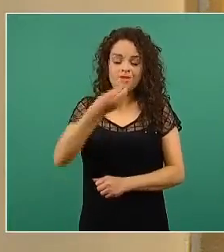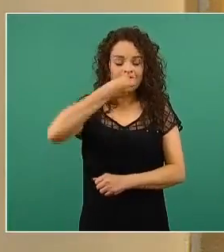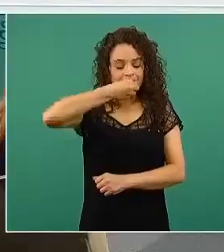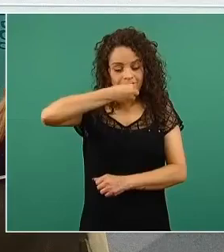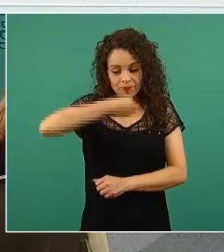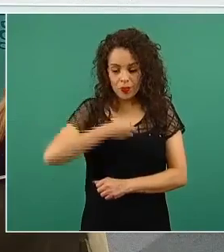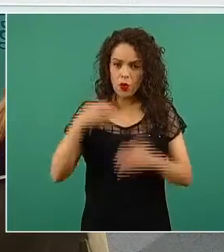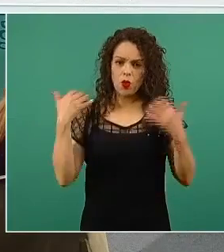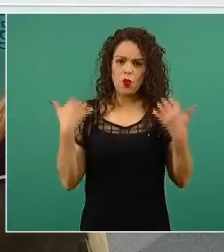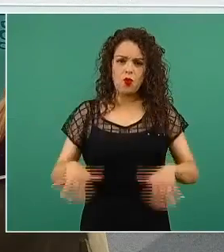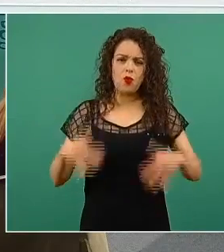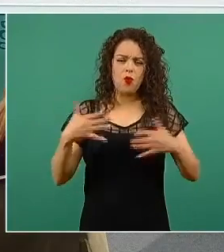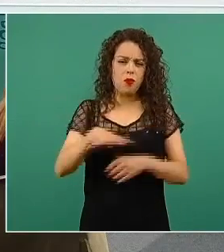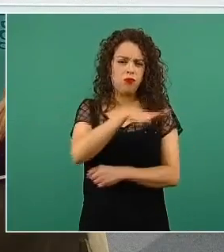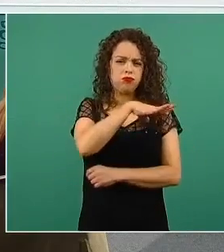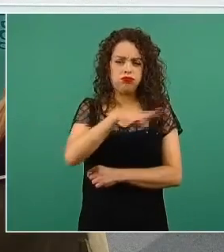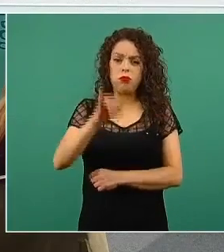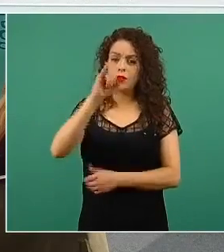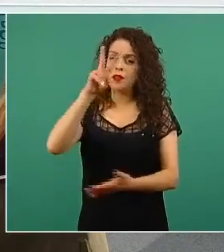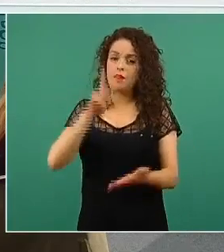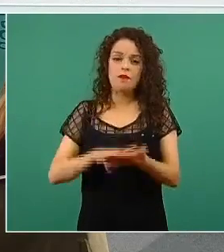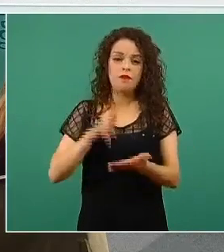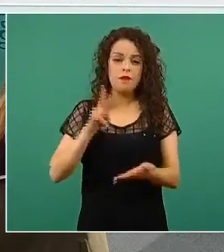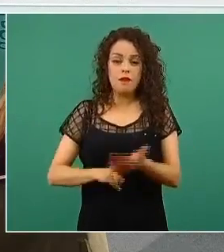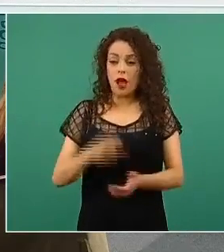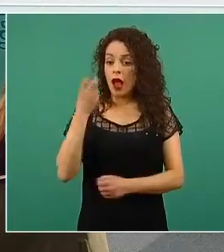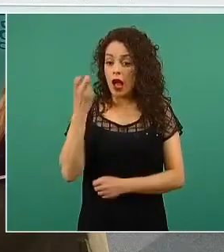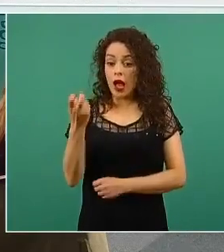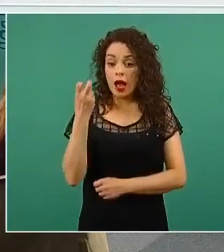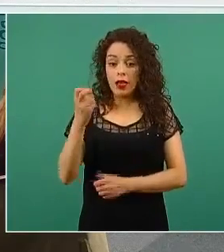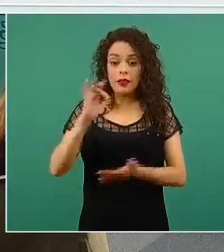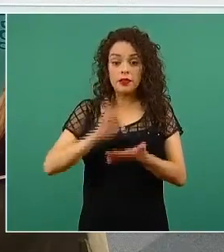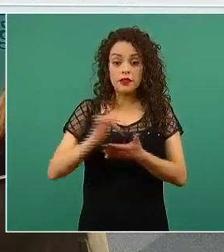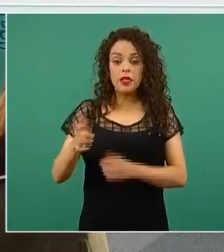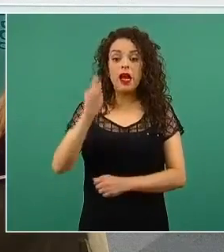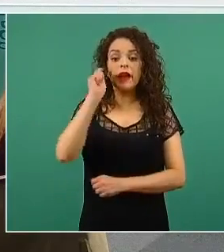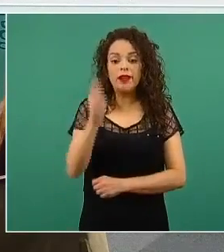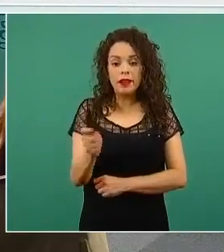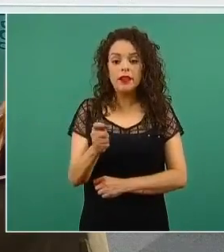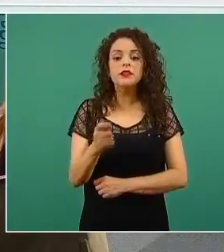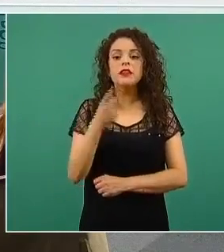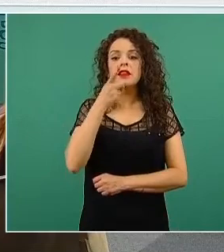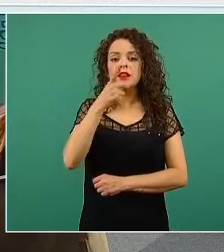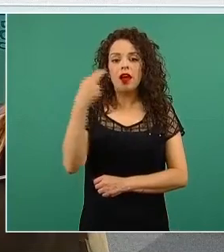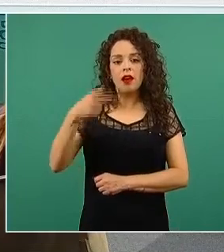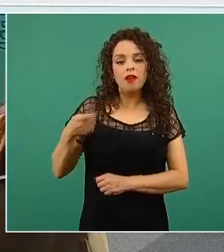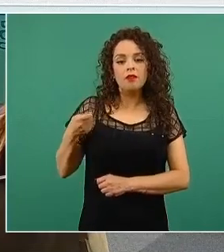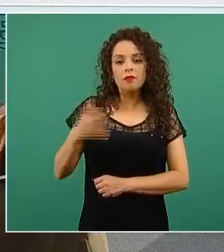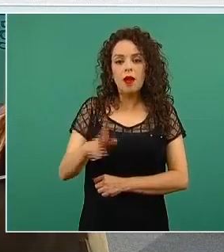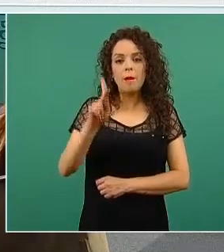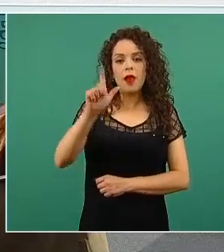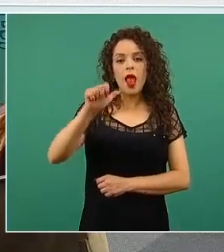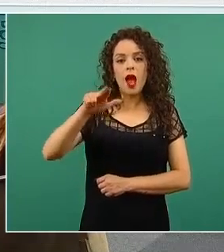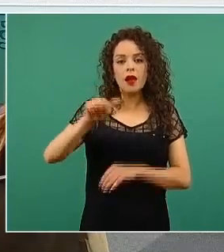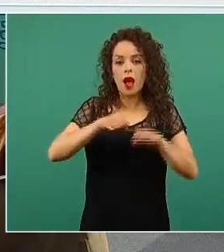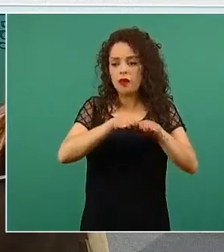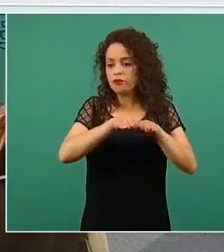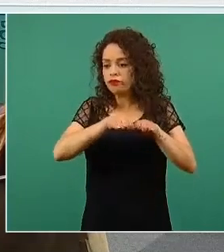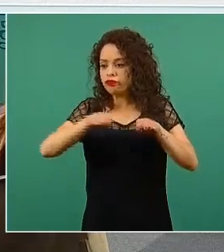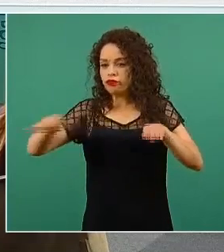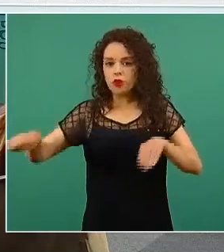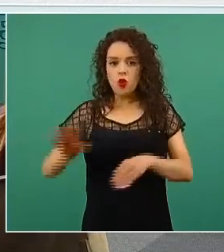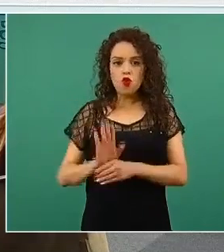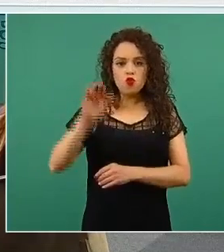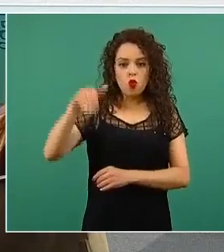impresionante que valió la pena. Esto es lo que significa el aplanamiento de la curva. Una curva plana contra una